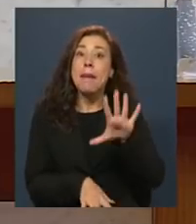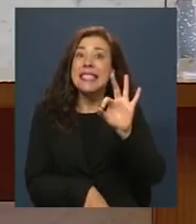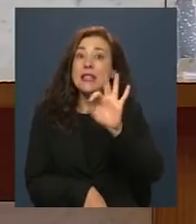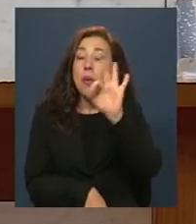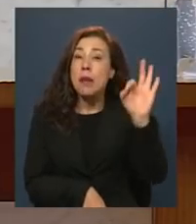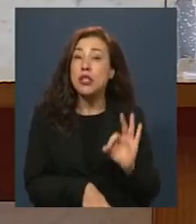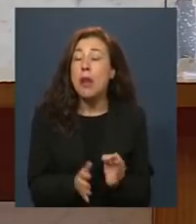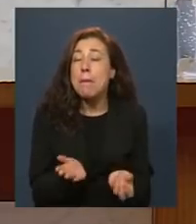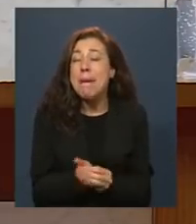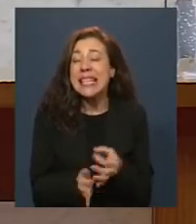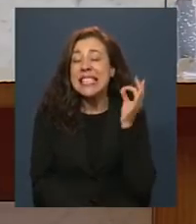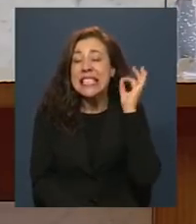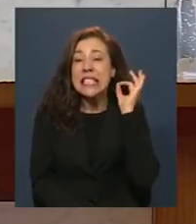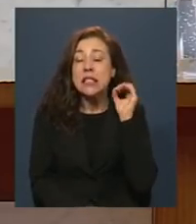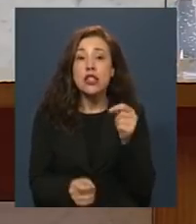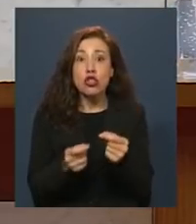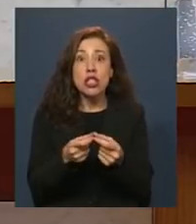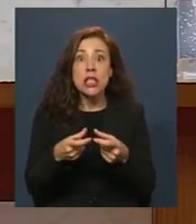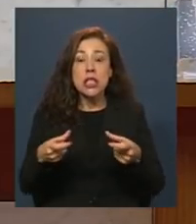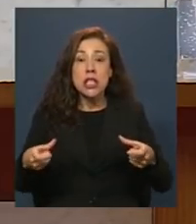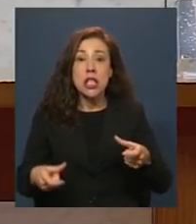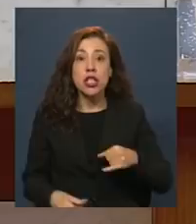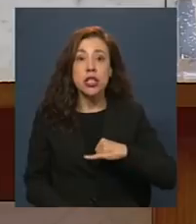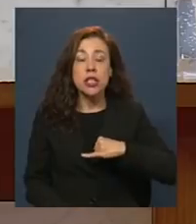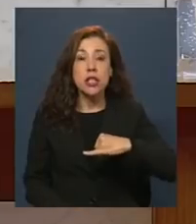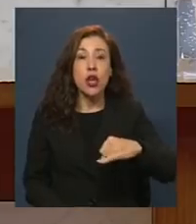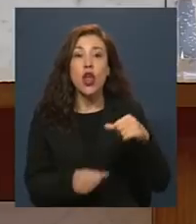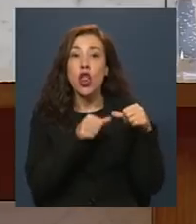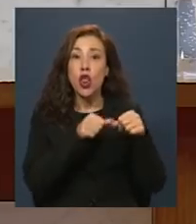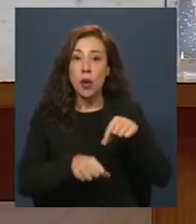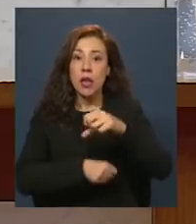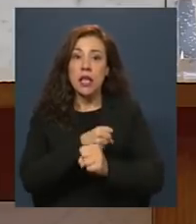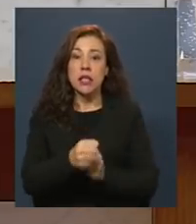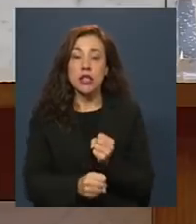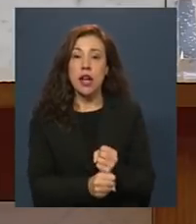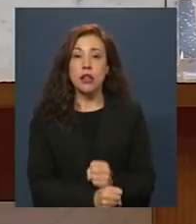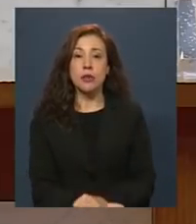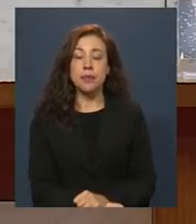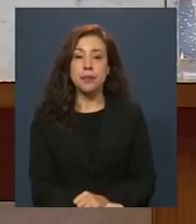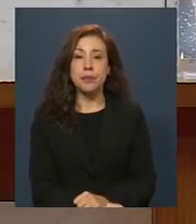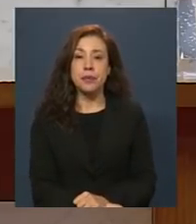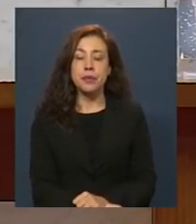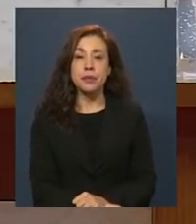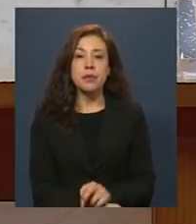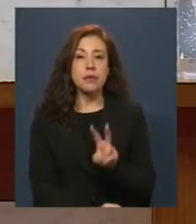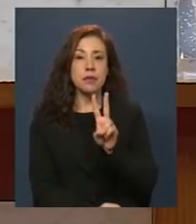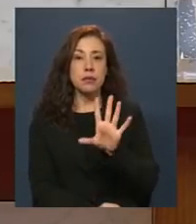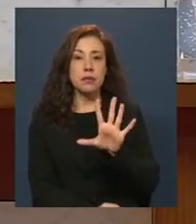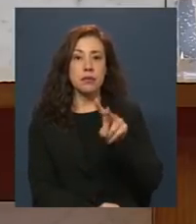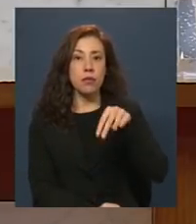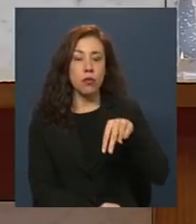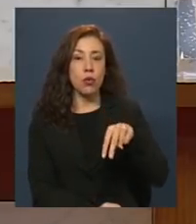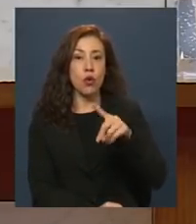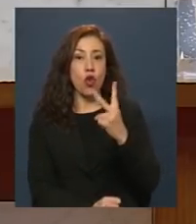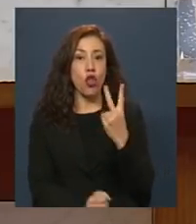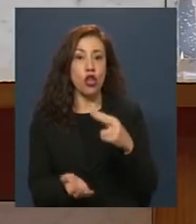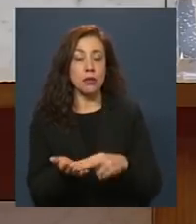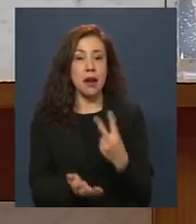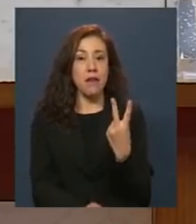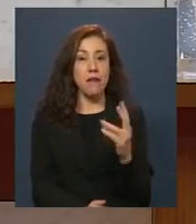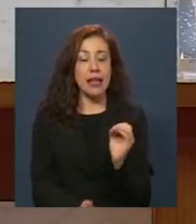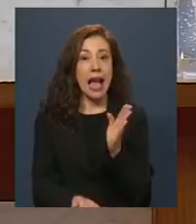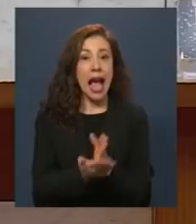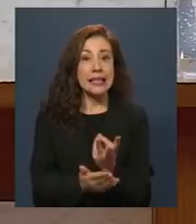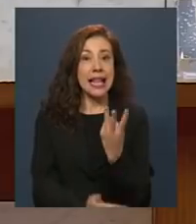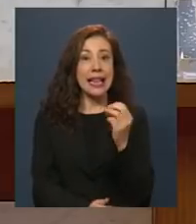50%, crecimiento que se ha mantenido durante este año. Entre el 25 de junio del año 2020 y